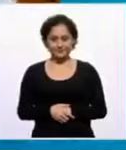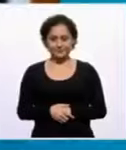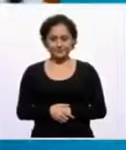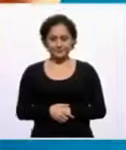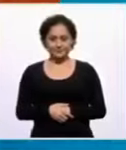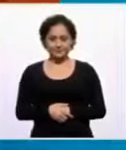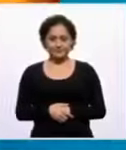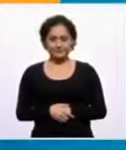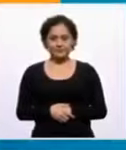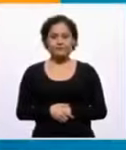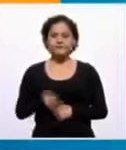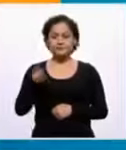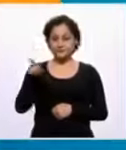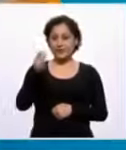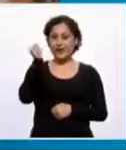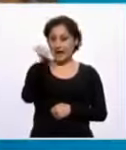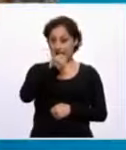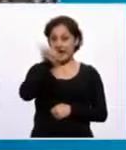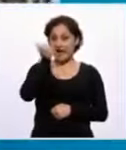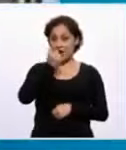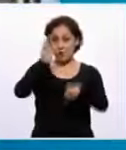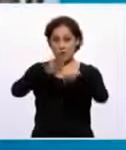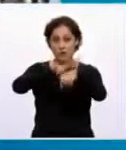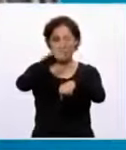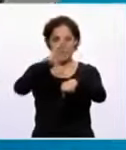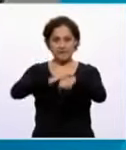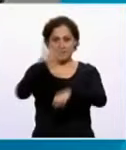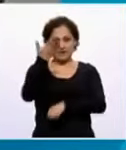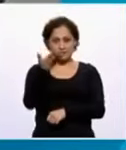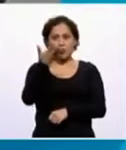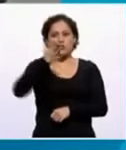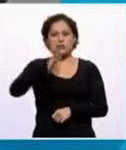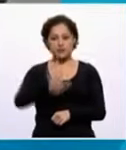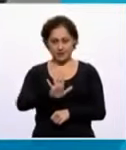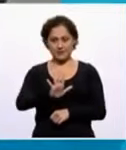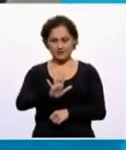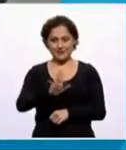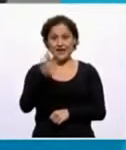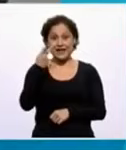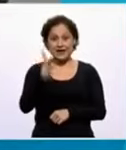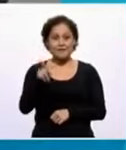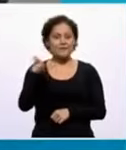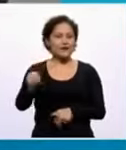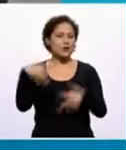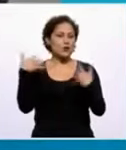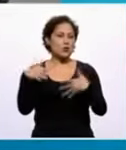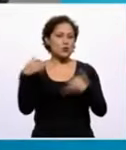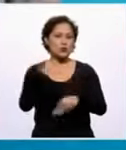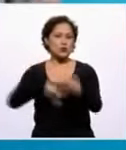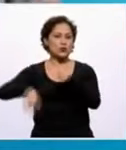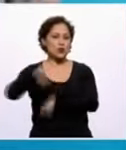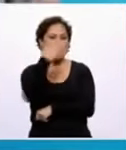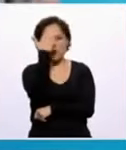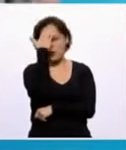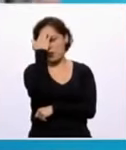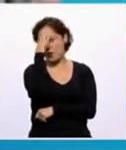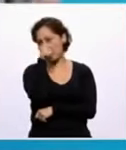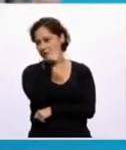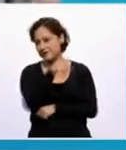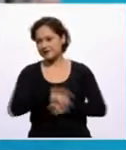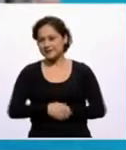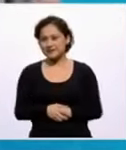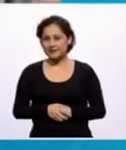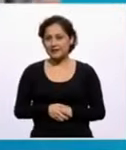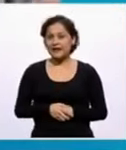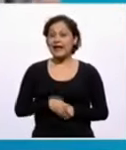Es alumno de 10 en estas aulas impecables, pero sobre todo es ya toda una estrella de la escuela. Hizo sus